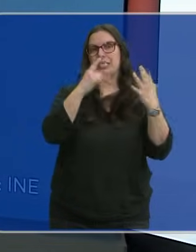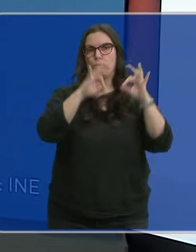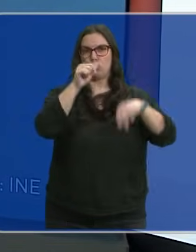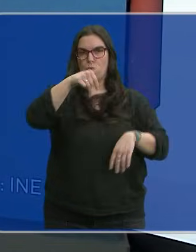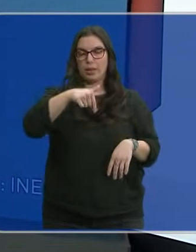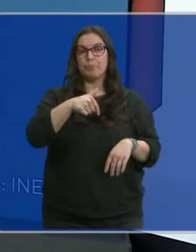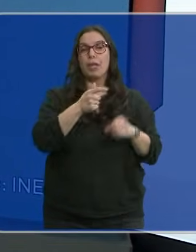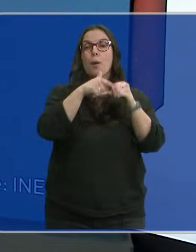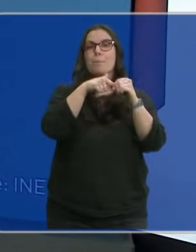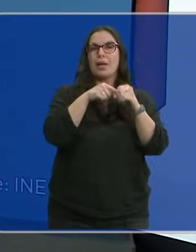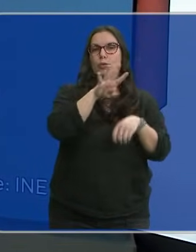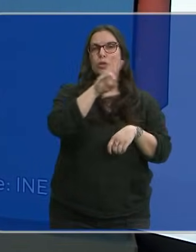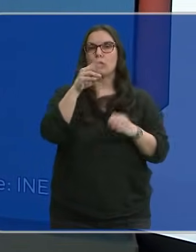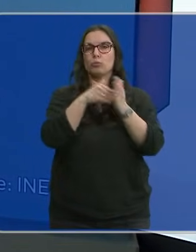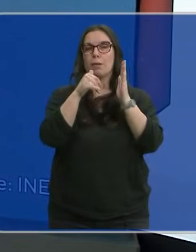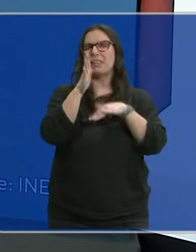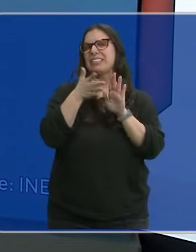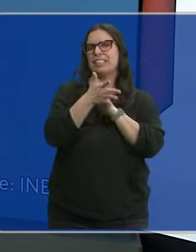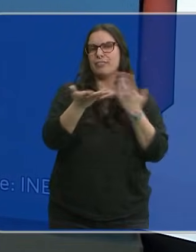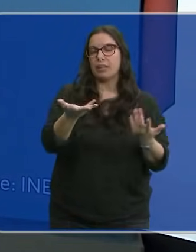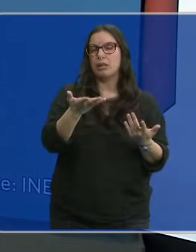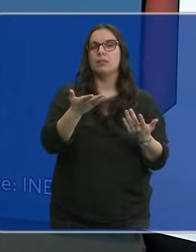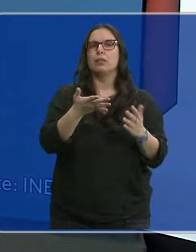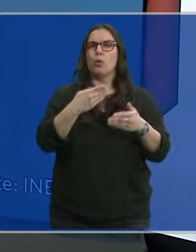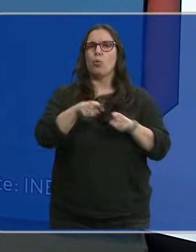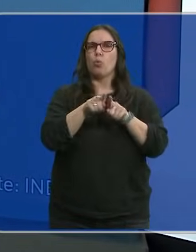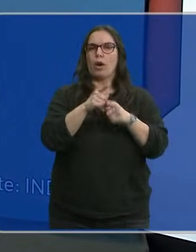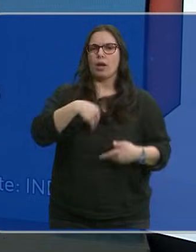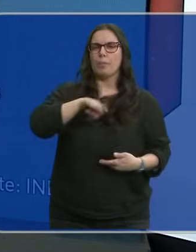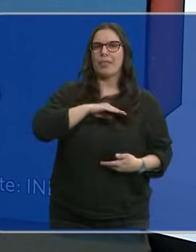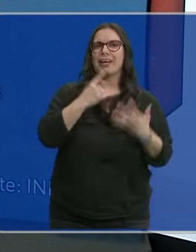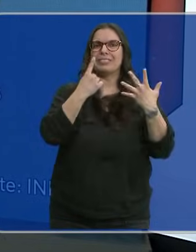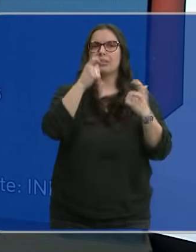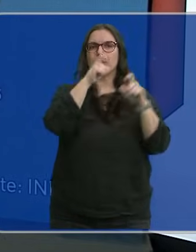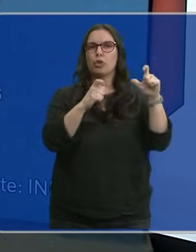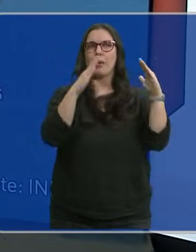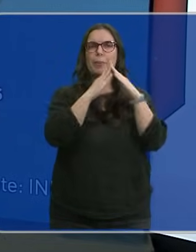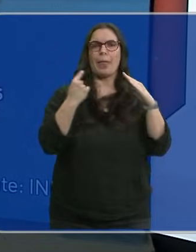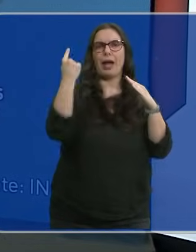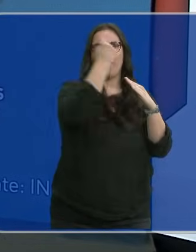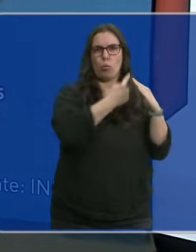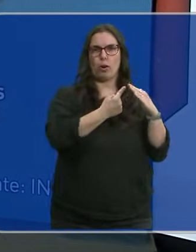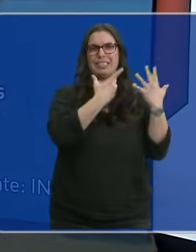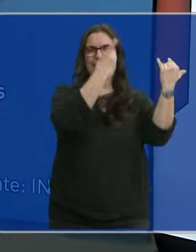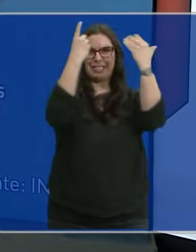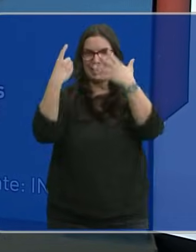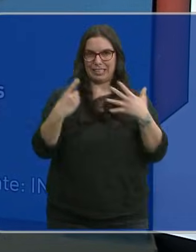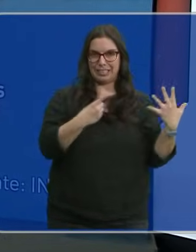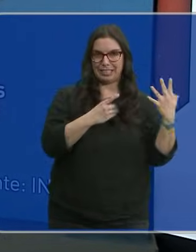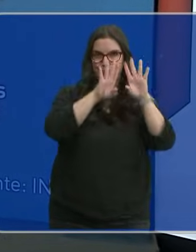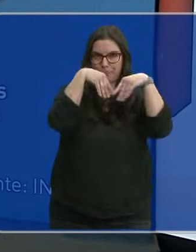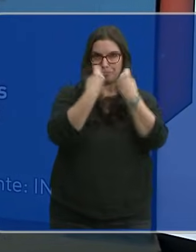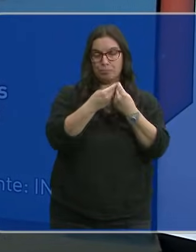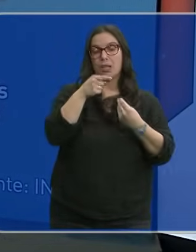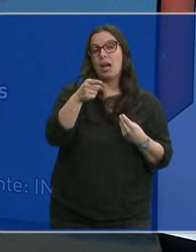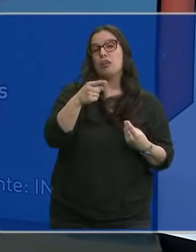de plazas supera las 42.000. ¿Qué significa esto? Pues que hay una capacidad de 6 personas por cada vivienda turística. De este tipo de